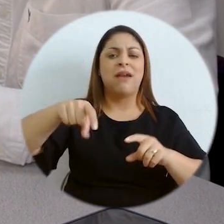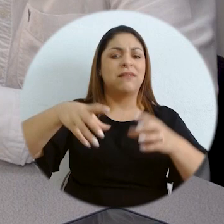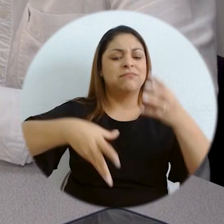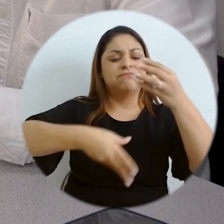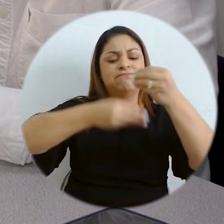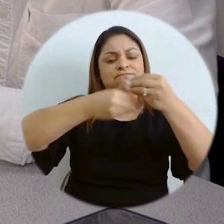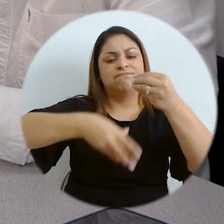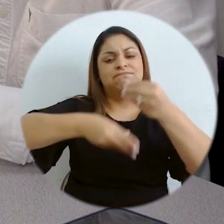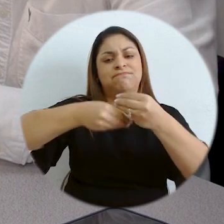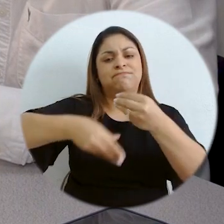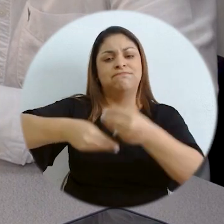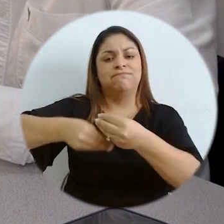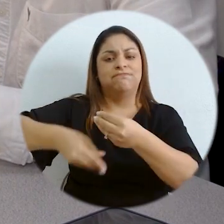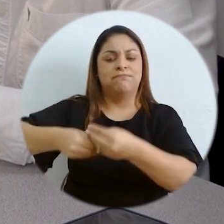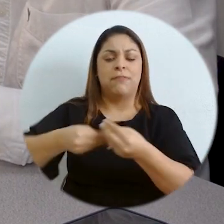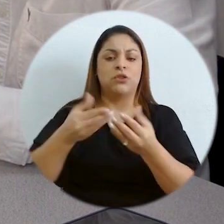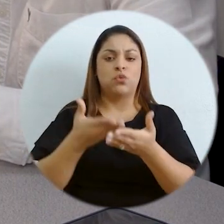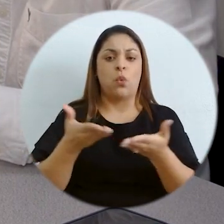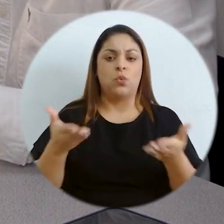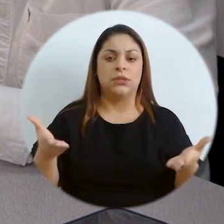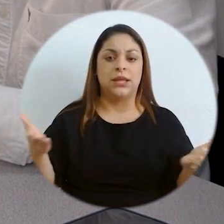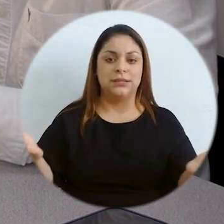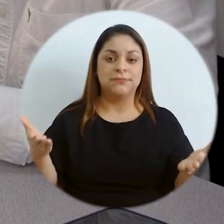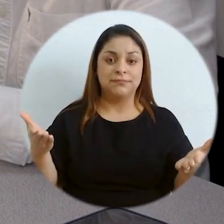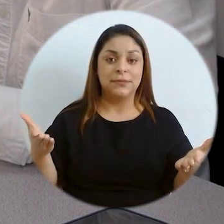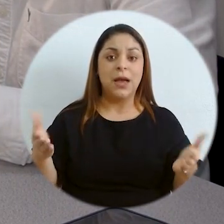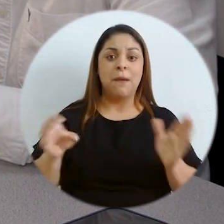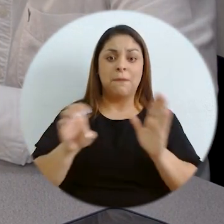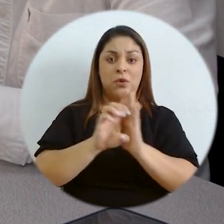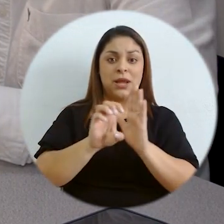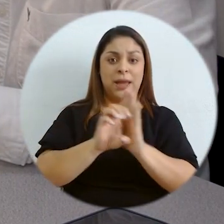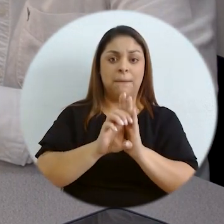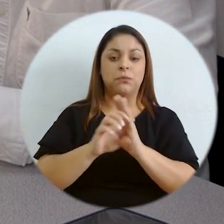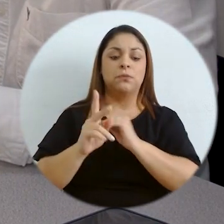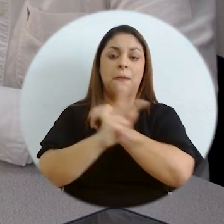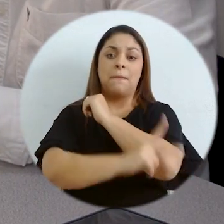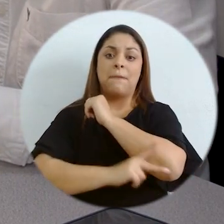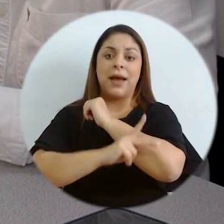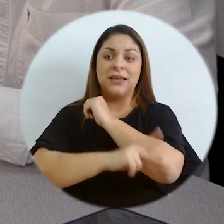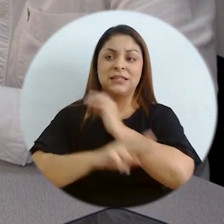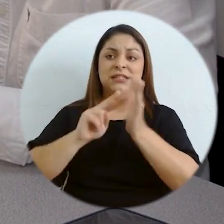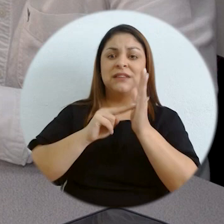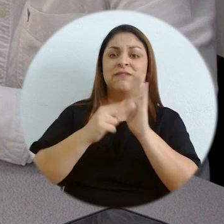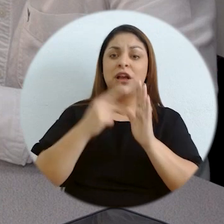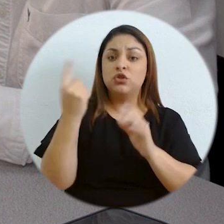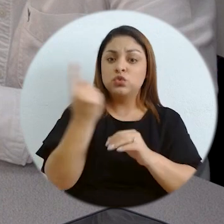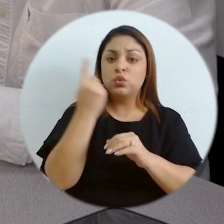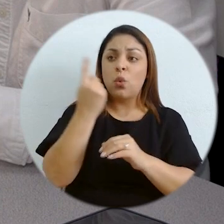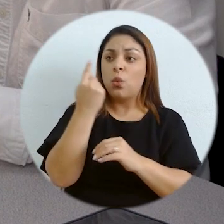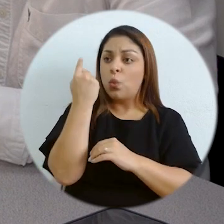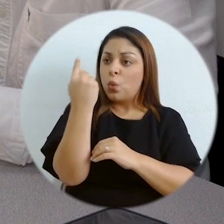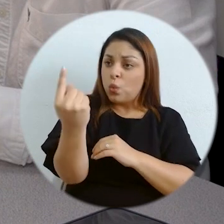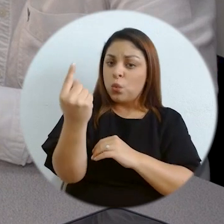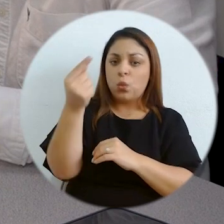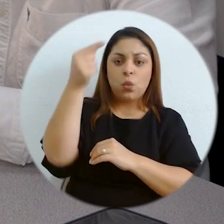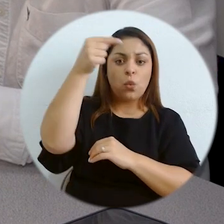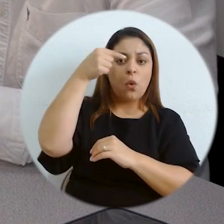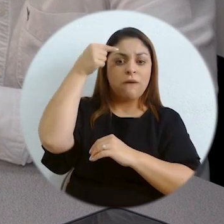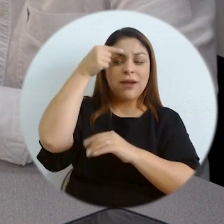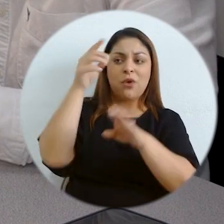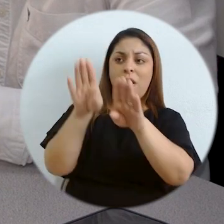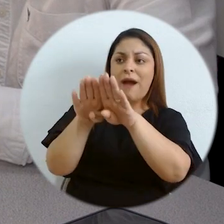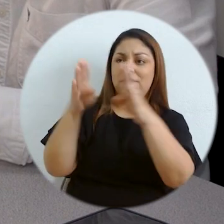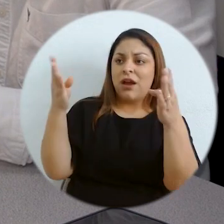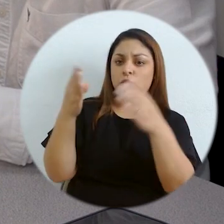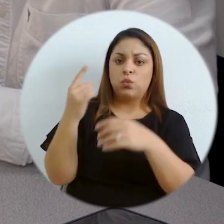Es un ecosistema. Si hablamos, por ejemplo, de un país, no nos vale con que el gobierno sea abierto. Tenemos que tener